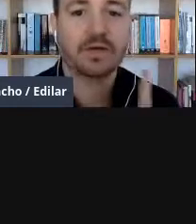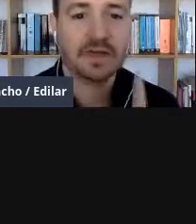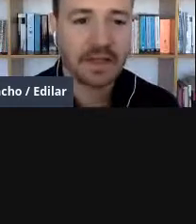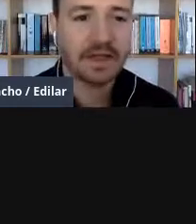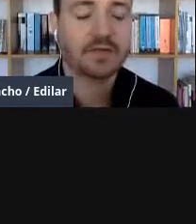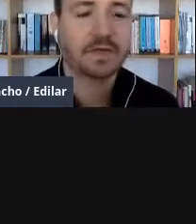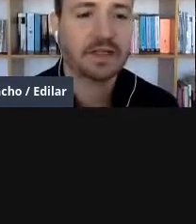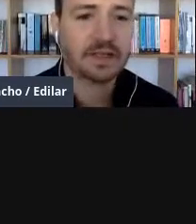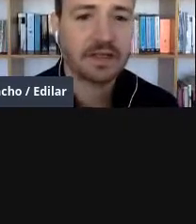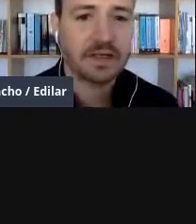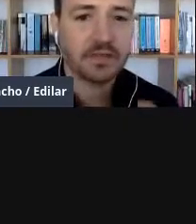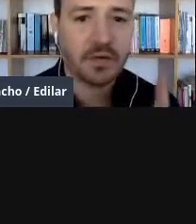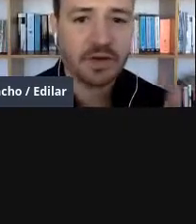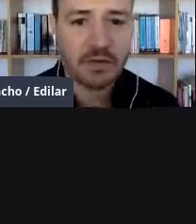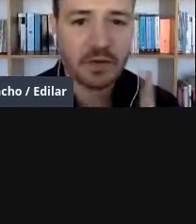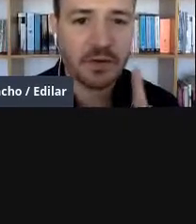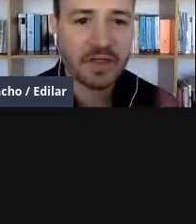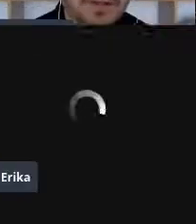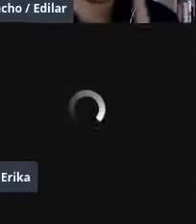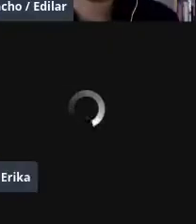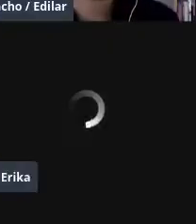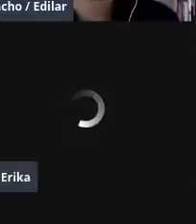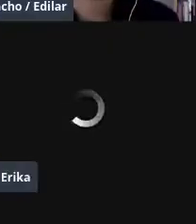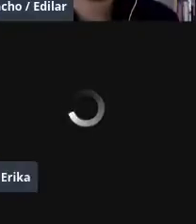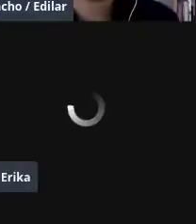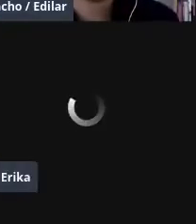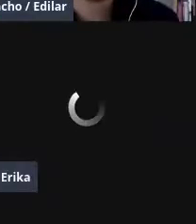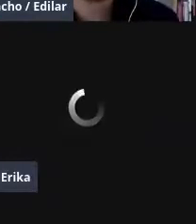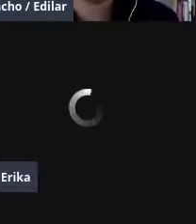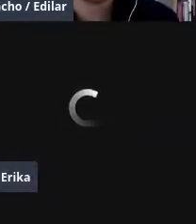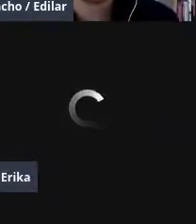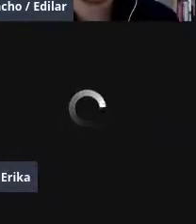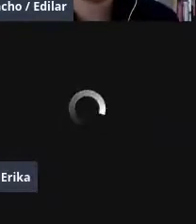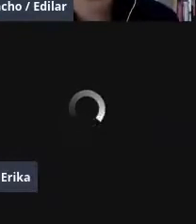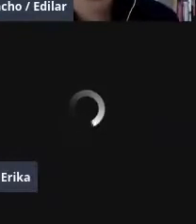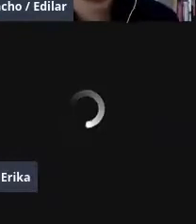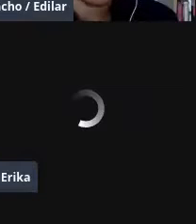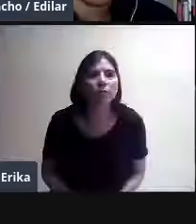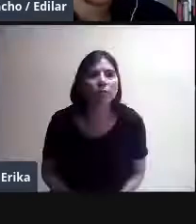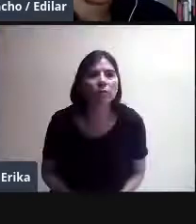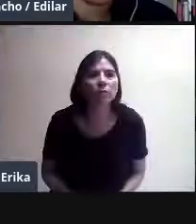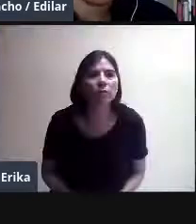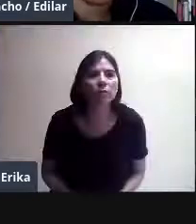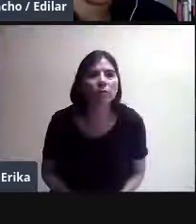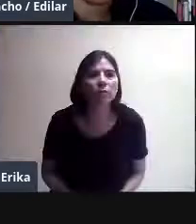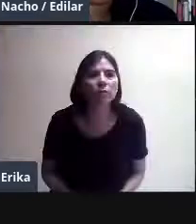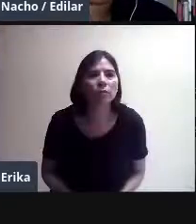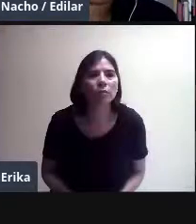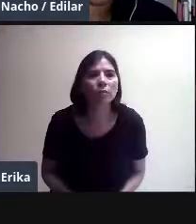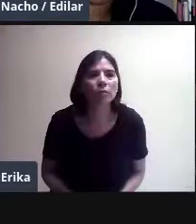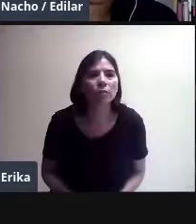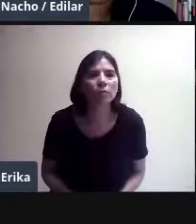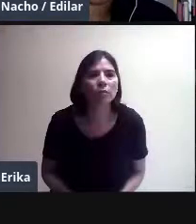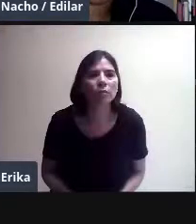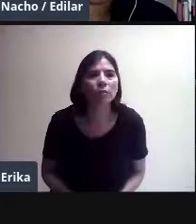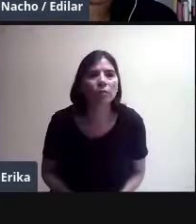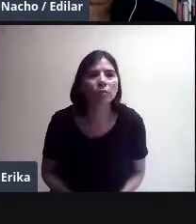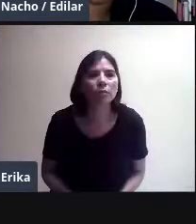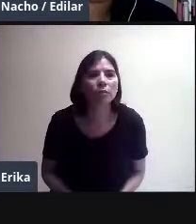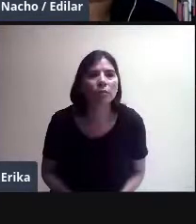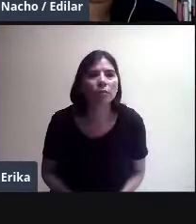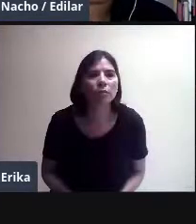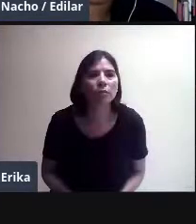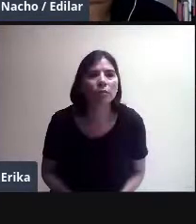recuadro y dar compartir. Por favor, no le demos esos dos clics adicionales. Sí, claro. Entonces, uno, la ventana completa.